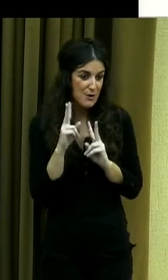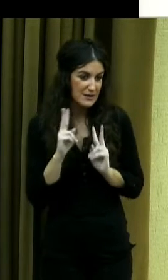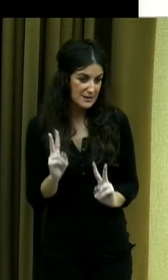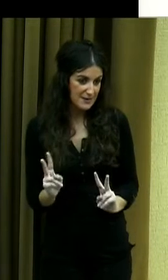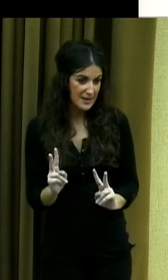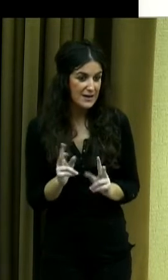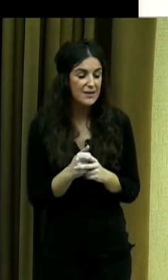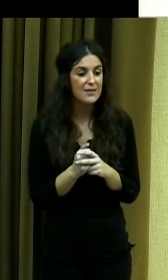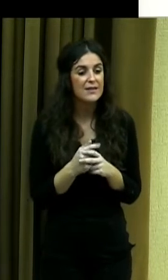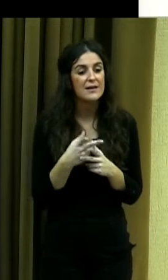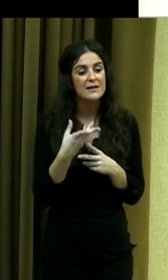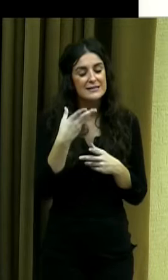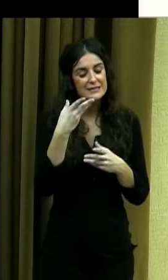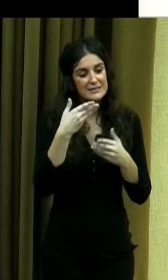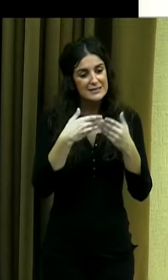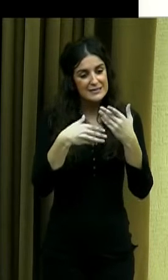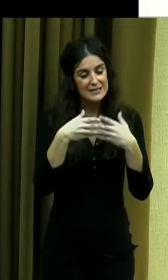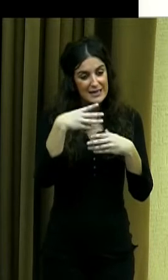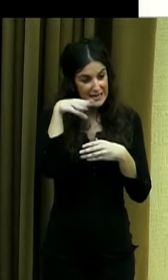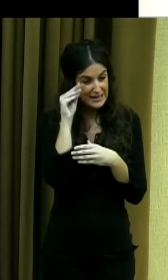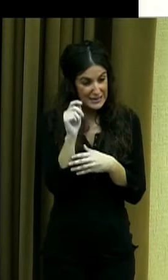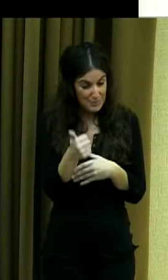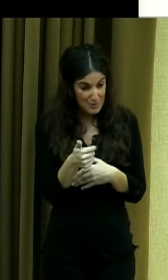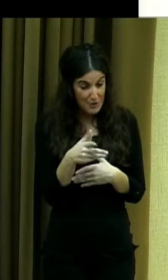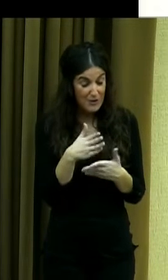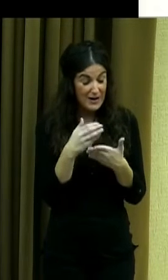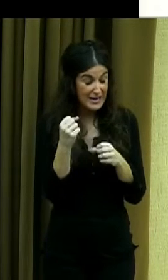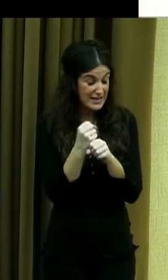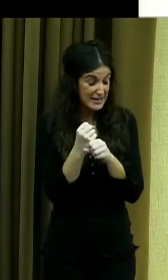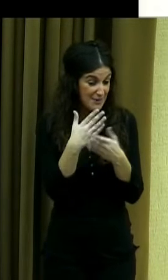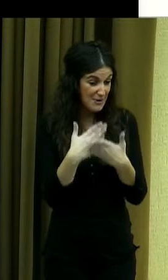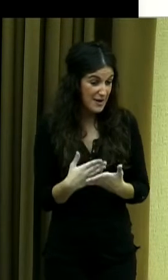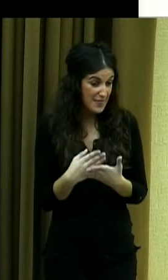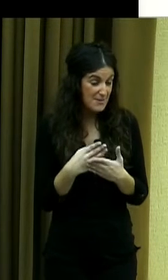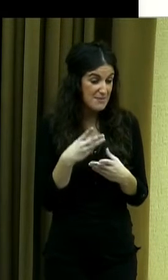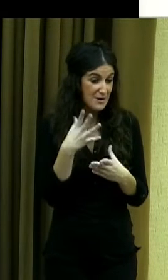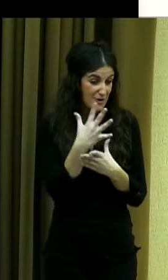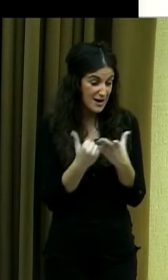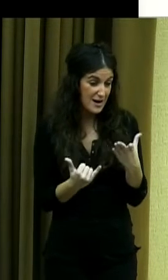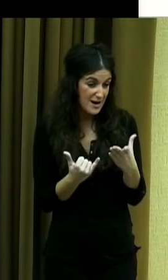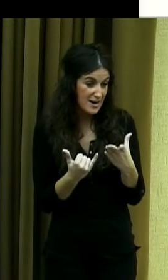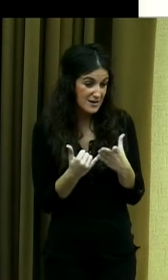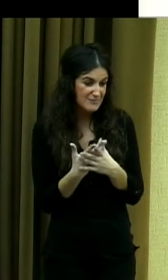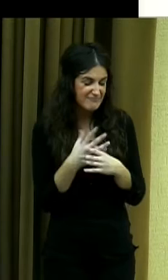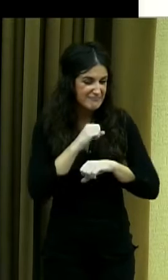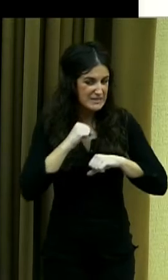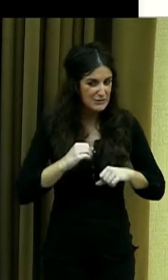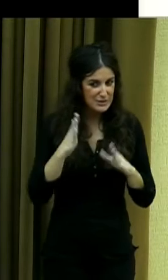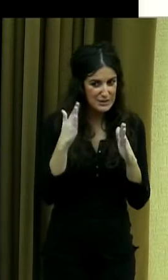la información, tienen muchos errores en el trabajo académico, a veces son diagnosticados de inmaduros o de inteligencia